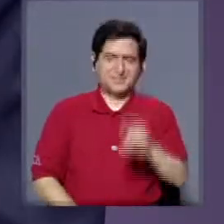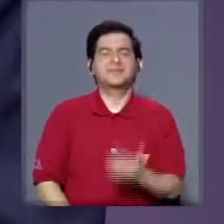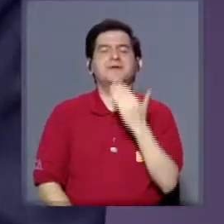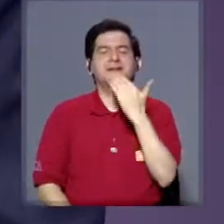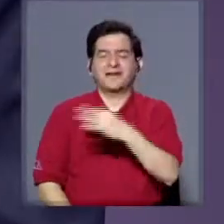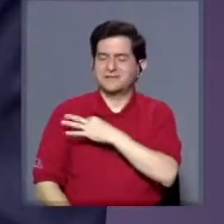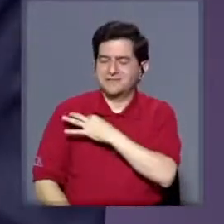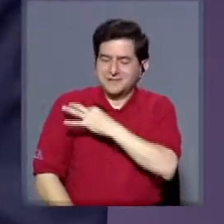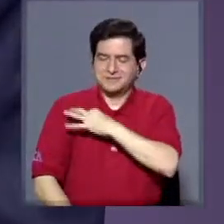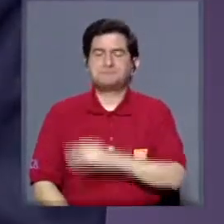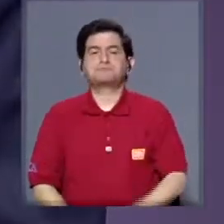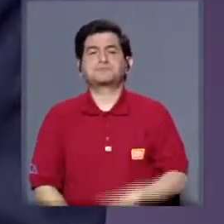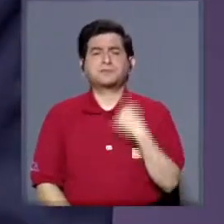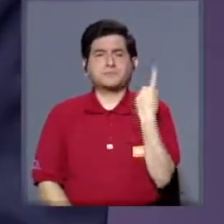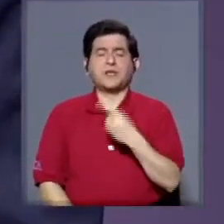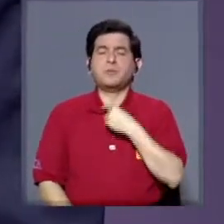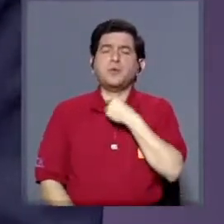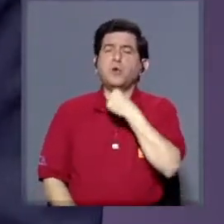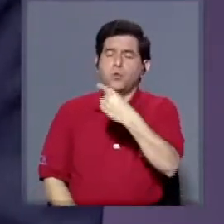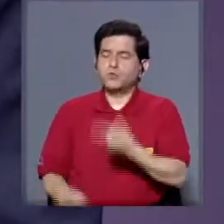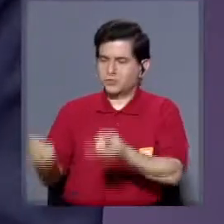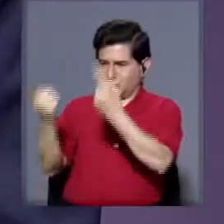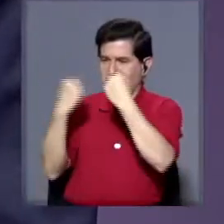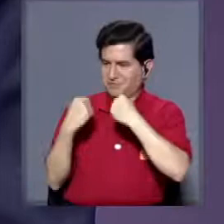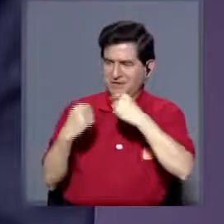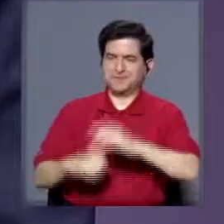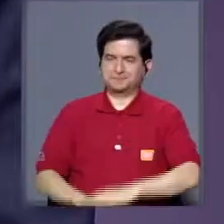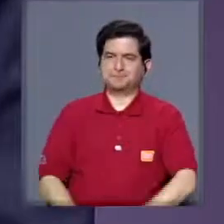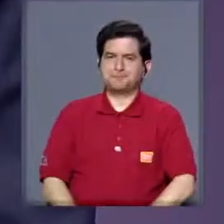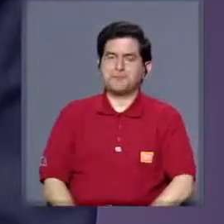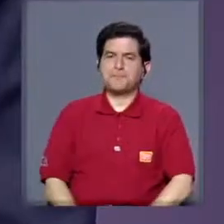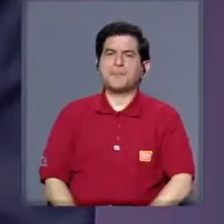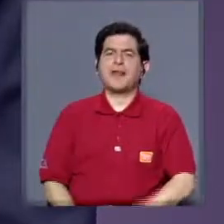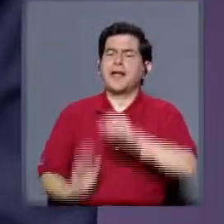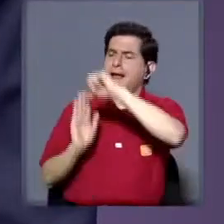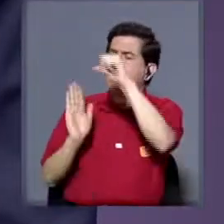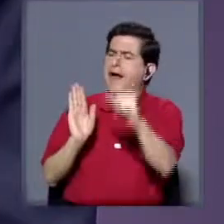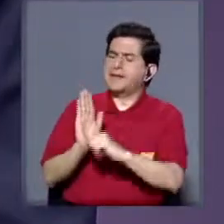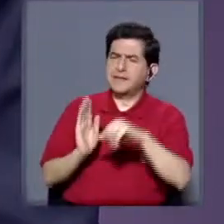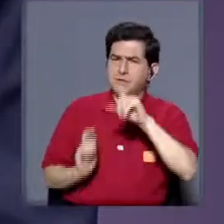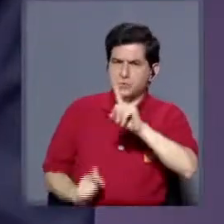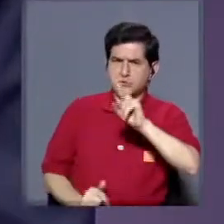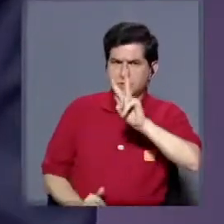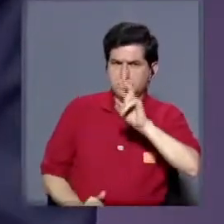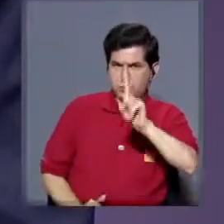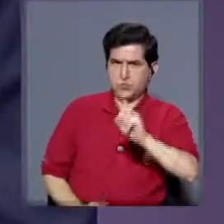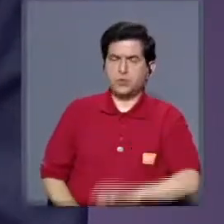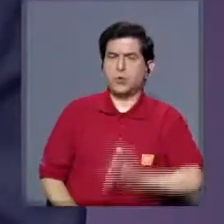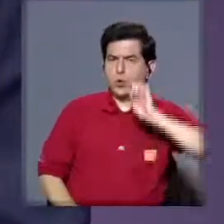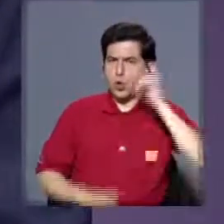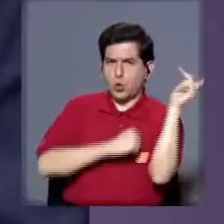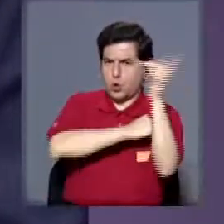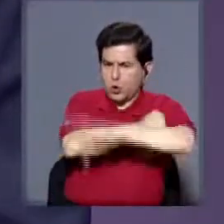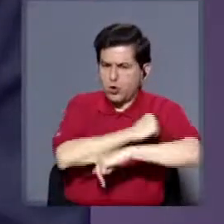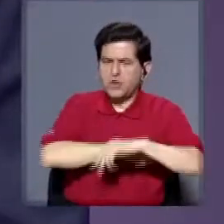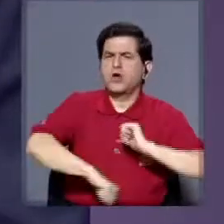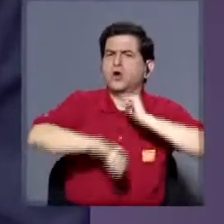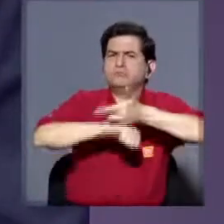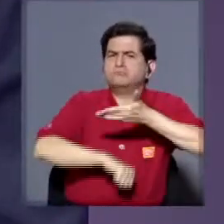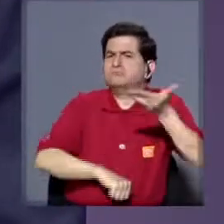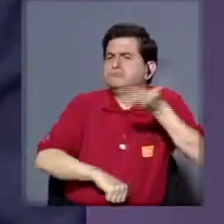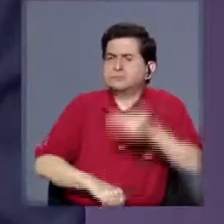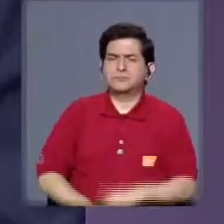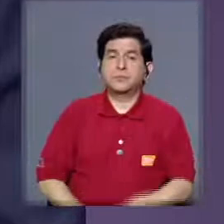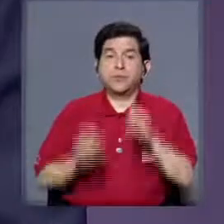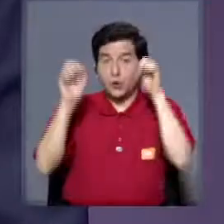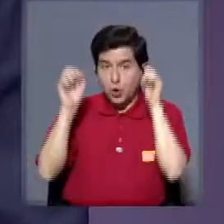por la invitación siempre es un gusto venir aquí bueno el artículo 121 del código penal lo que establece es